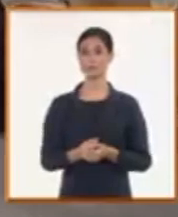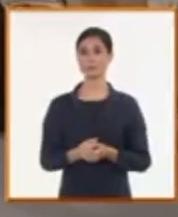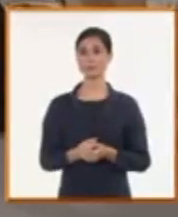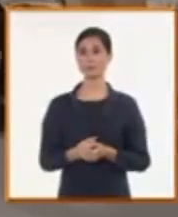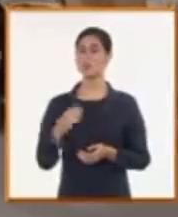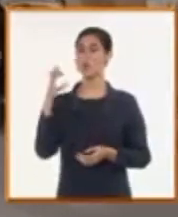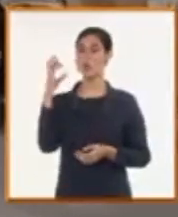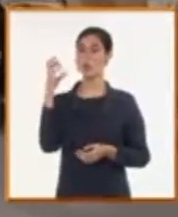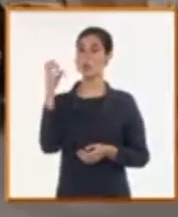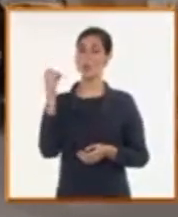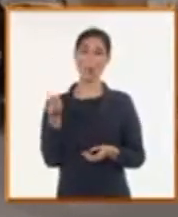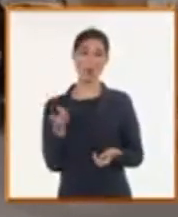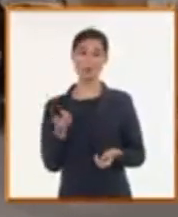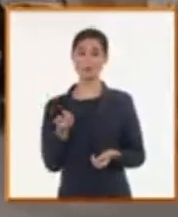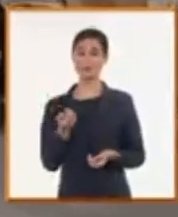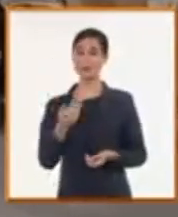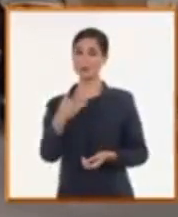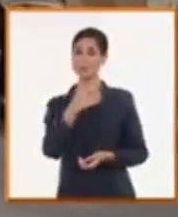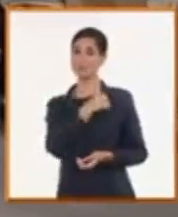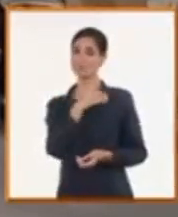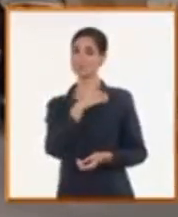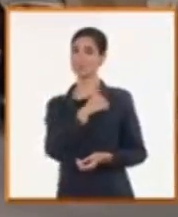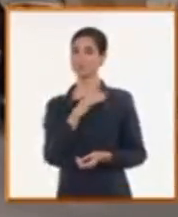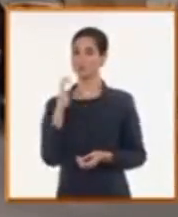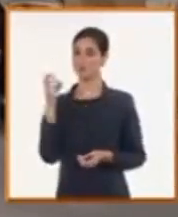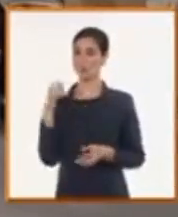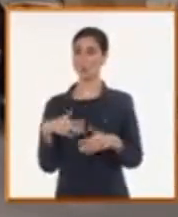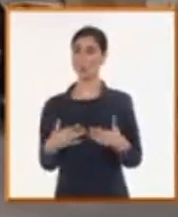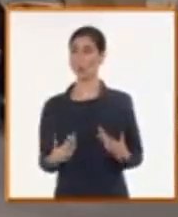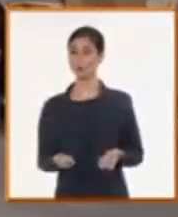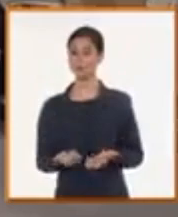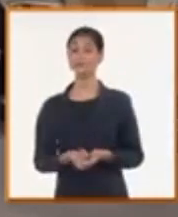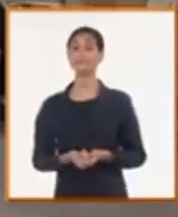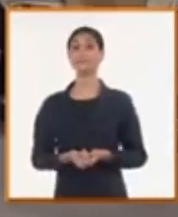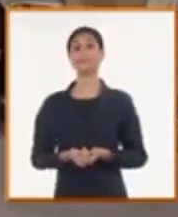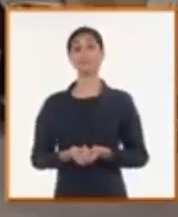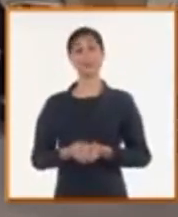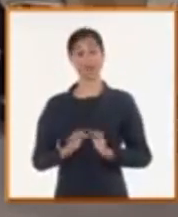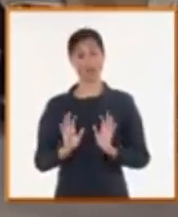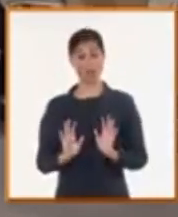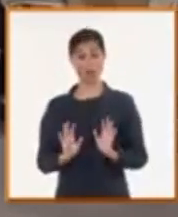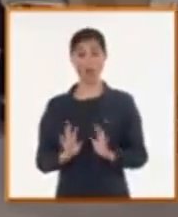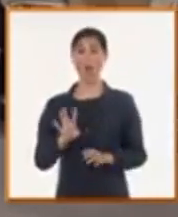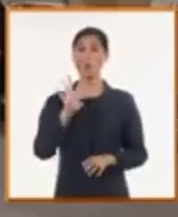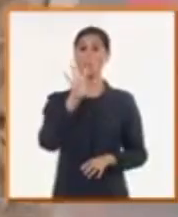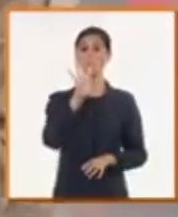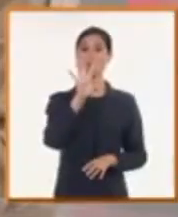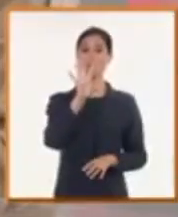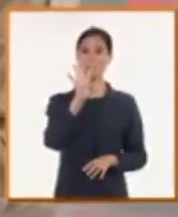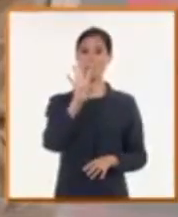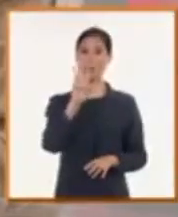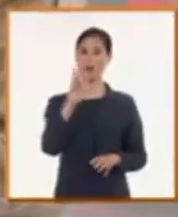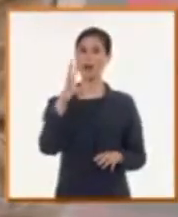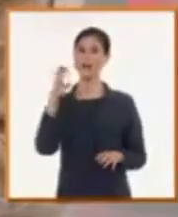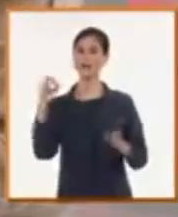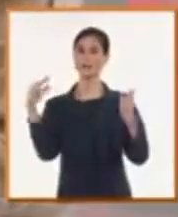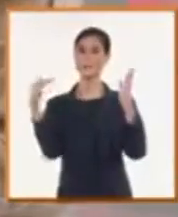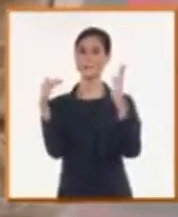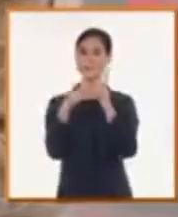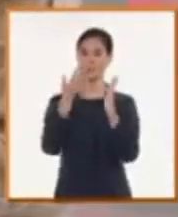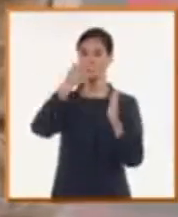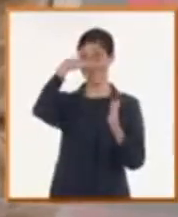una fuerza de 40.000 cubanos, estamos hablando de 30.000 combatientes de la